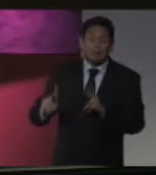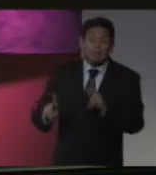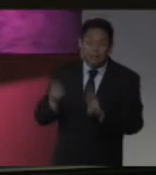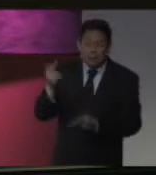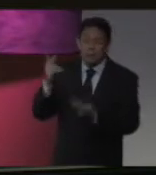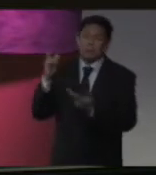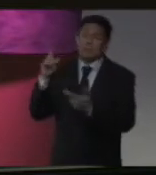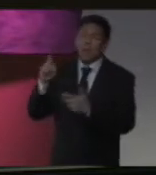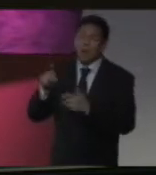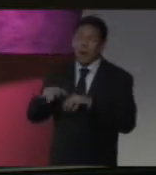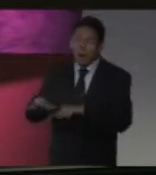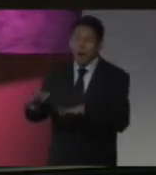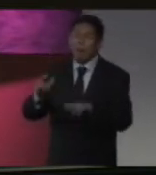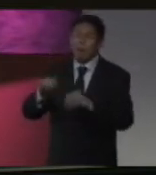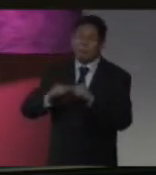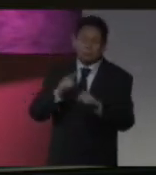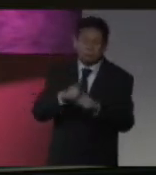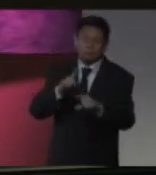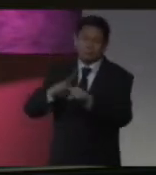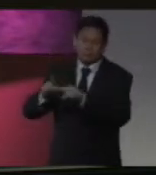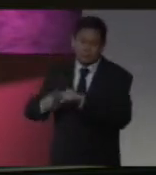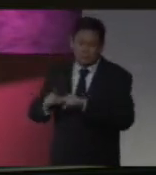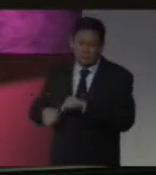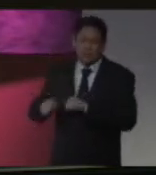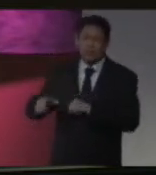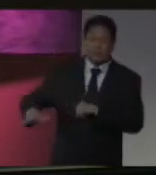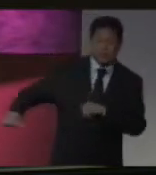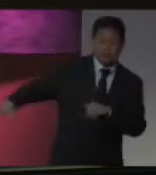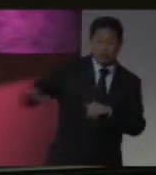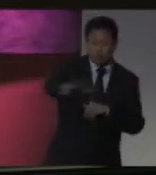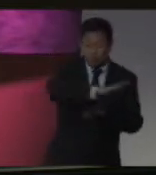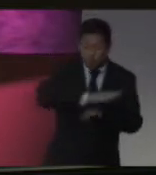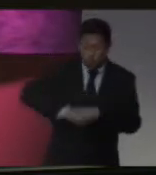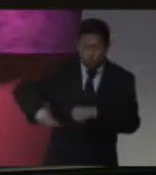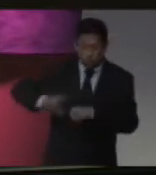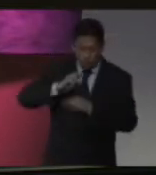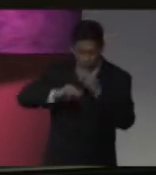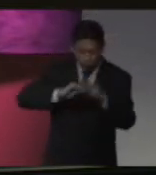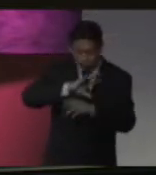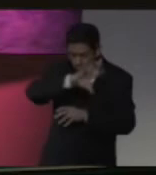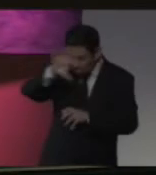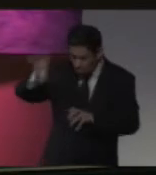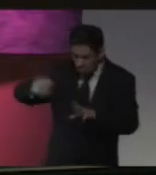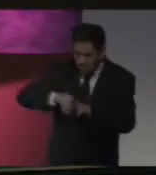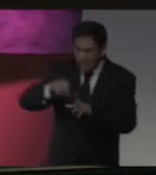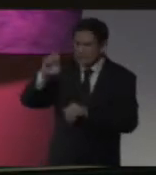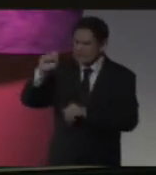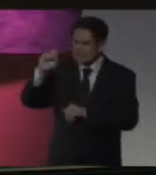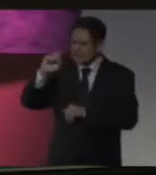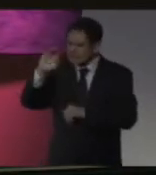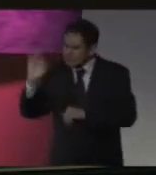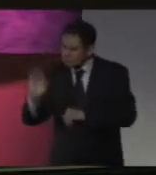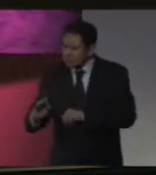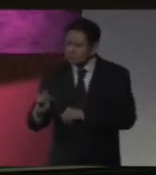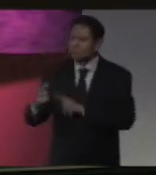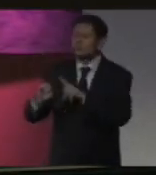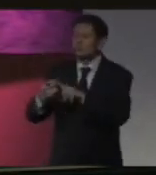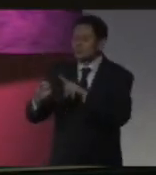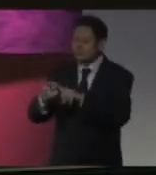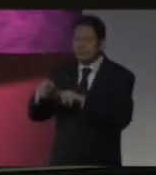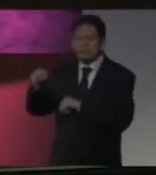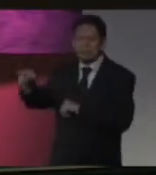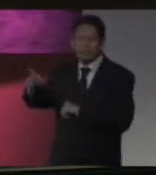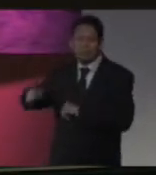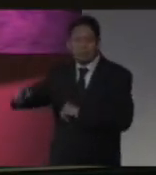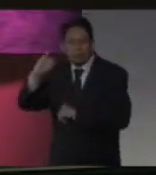indígenas. Y por eso hombres y mujeres campesinas e indígenas están en esa primera línea de defensa